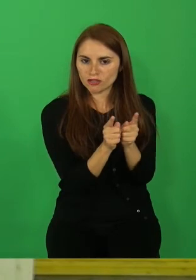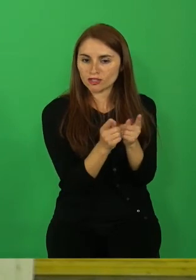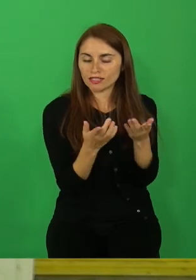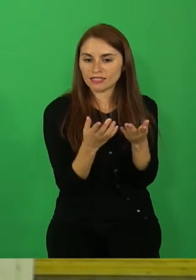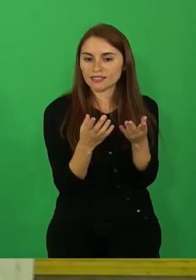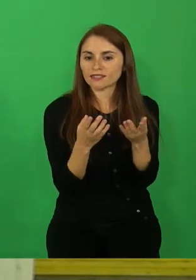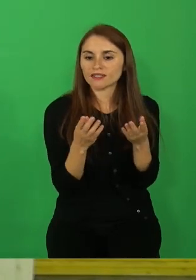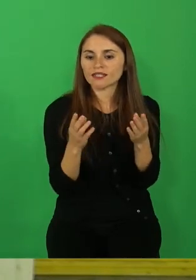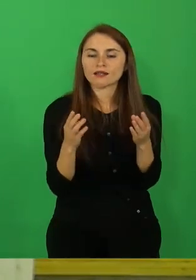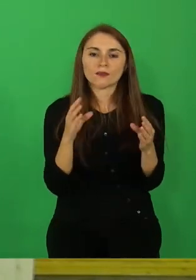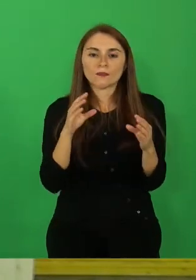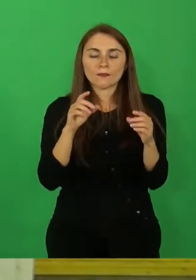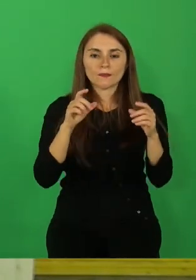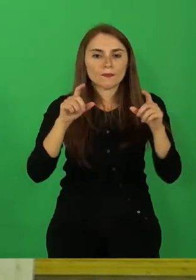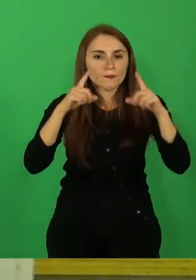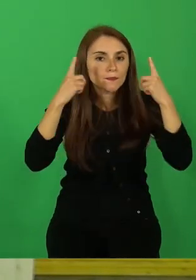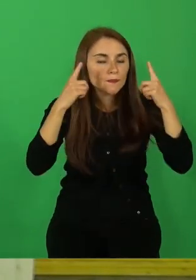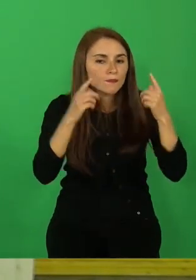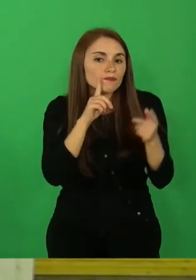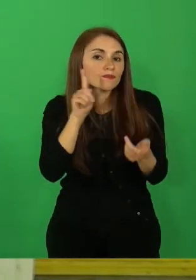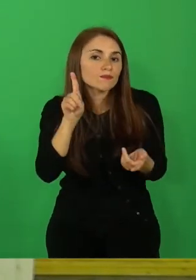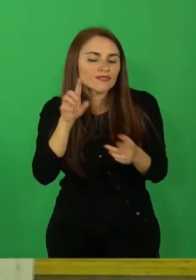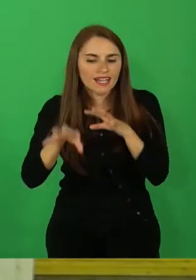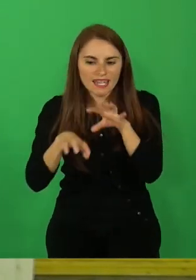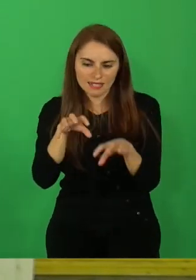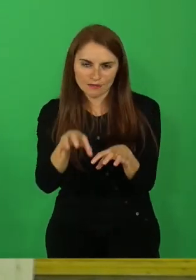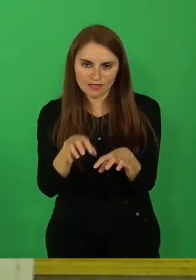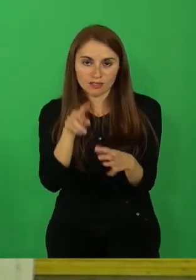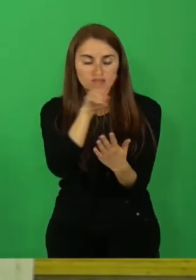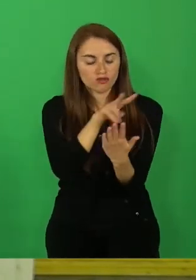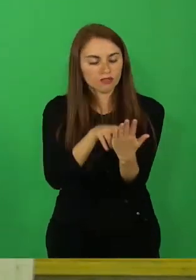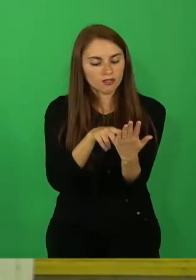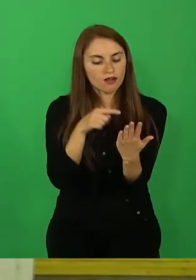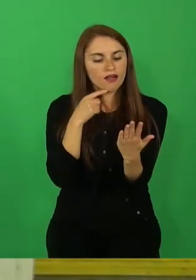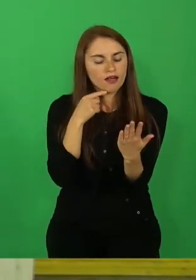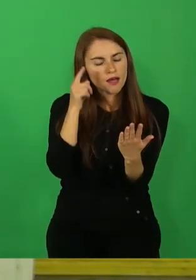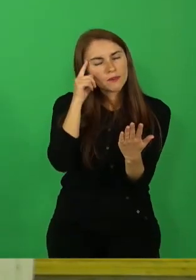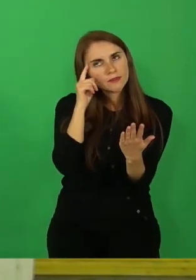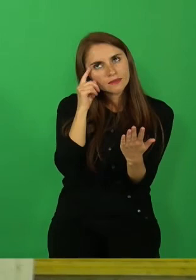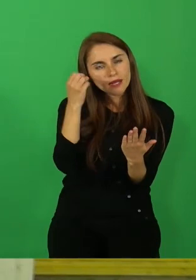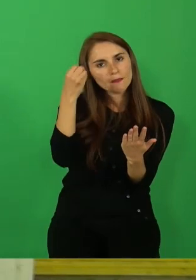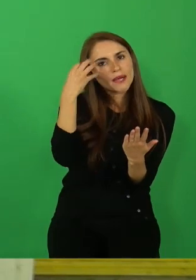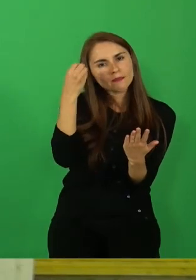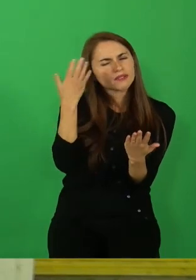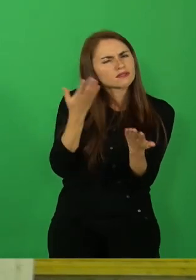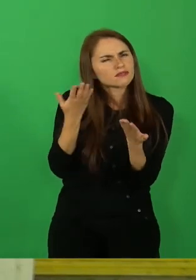interactúan animales, siempre me va a dejar una enseñanza o una moraleja.